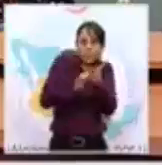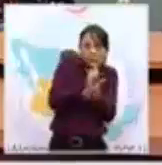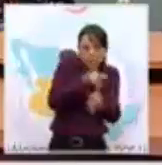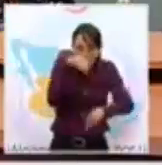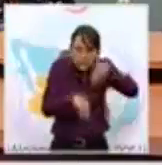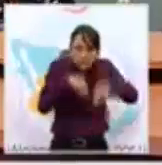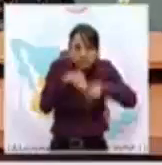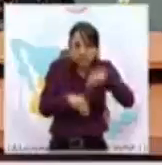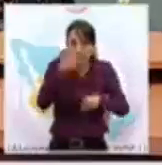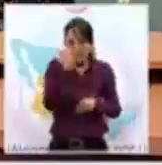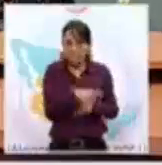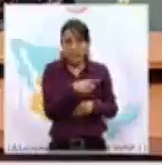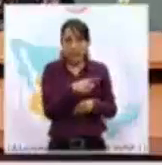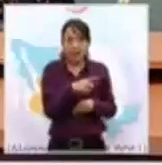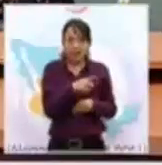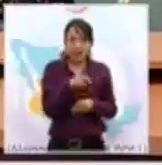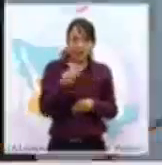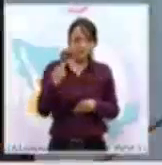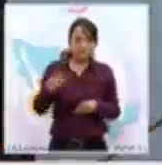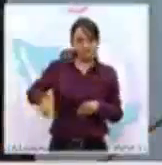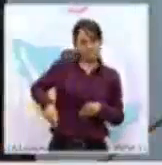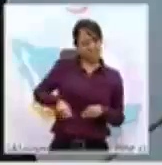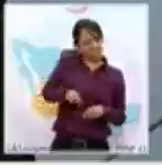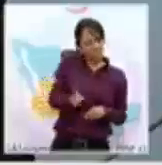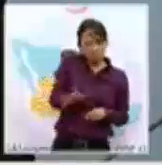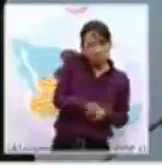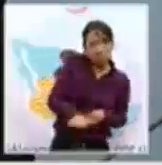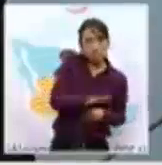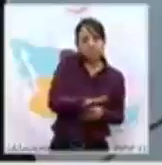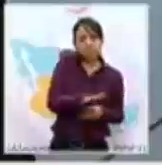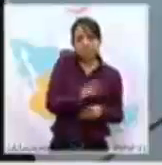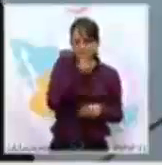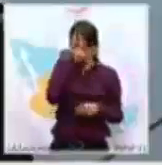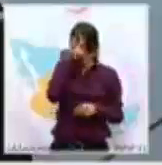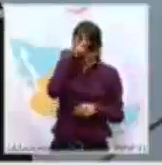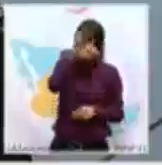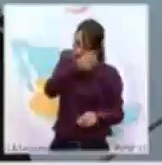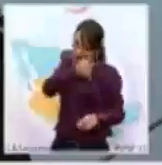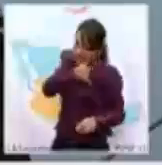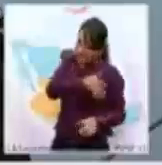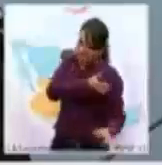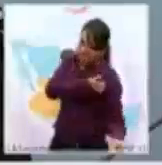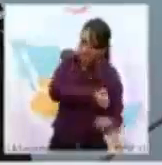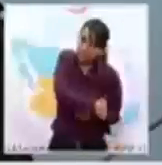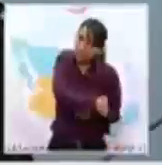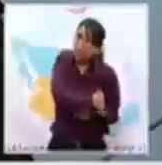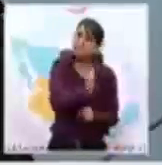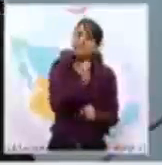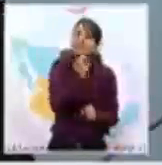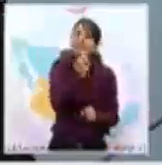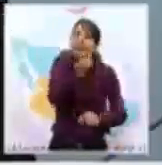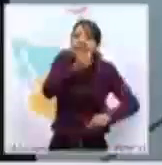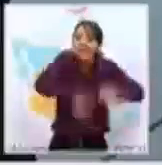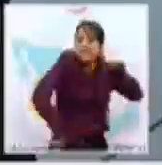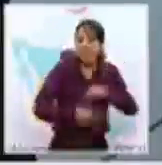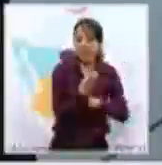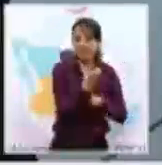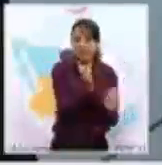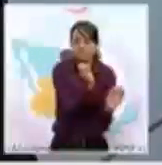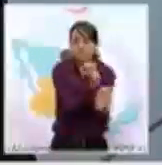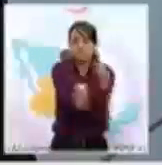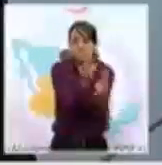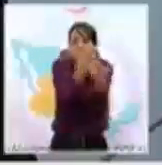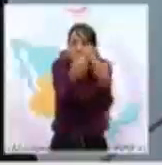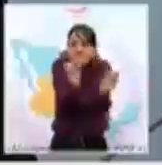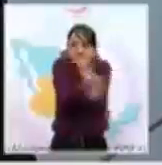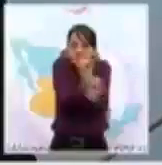como meta cero violencia en las escuelas. No un poquito de violencia, no vamos a reducir